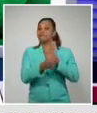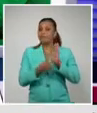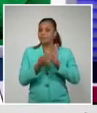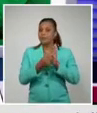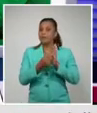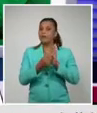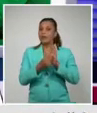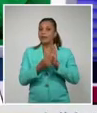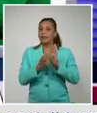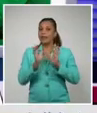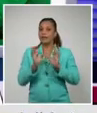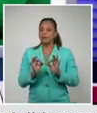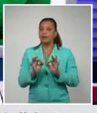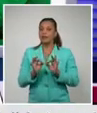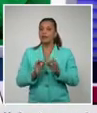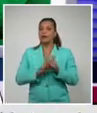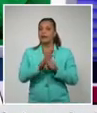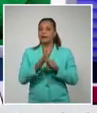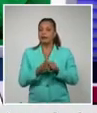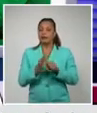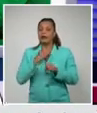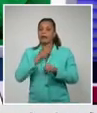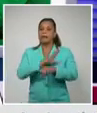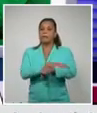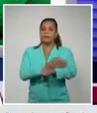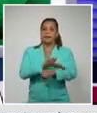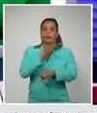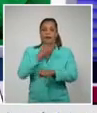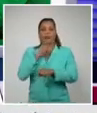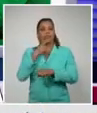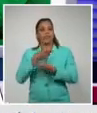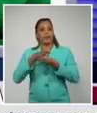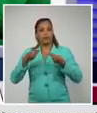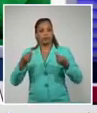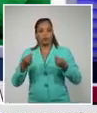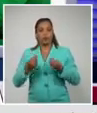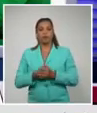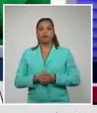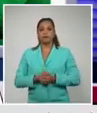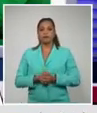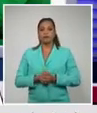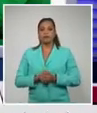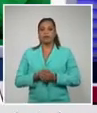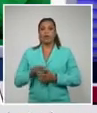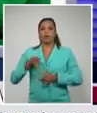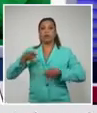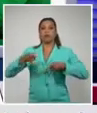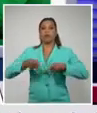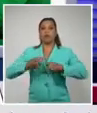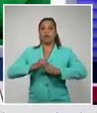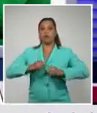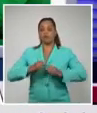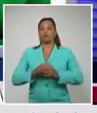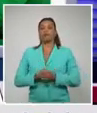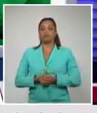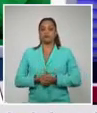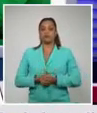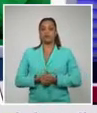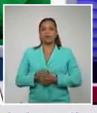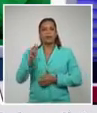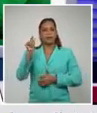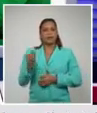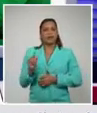pronóstico, hipertensión arterial, diabetes mellitus y obesidad. Este